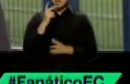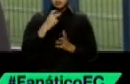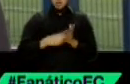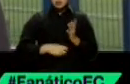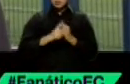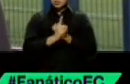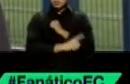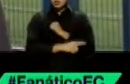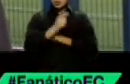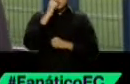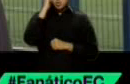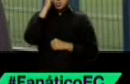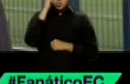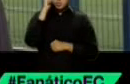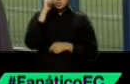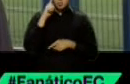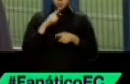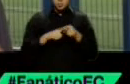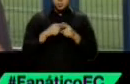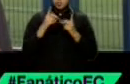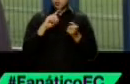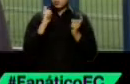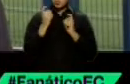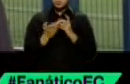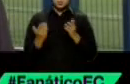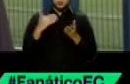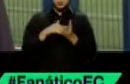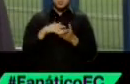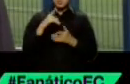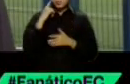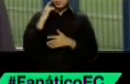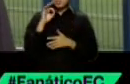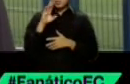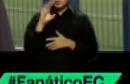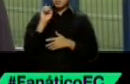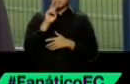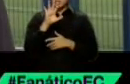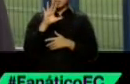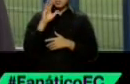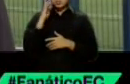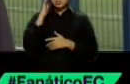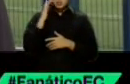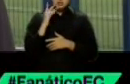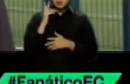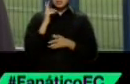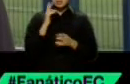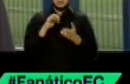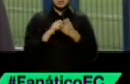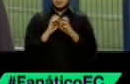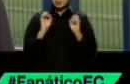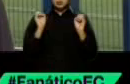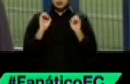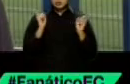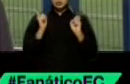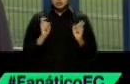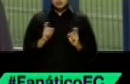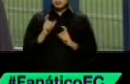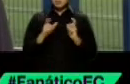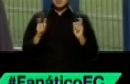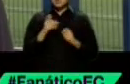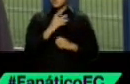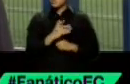última fecha sin poder jugar, y en principio pues Franco, que tiene también 5 amarillas. En principio no va a haber muchas novedades en los viajeros,